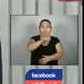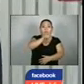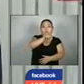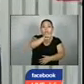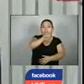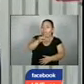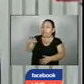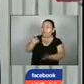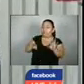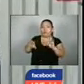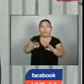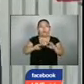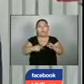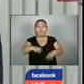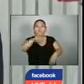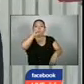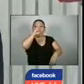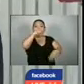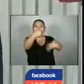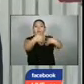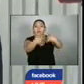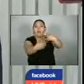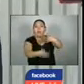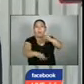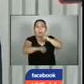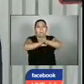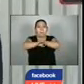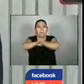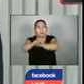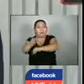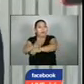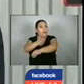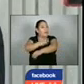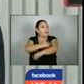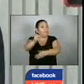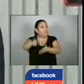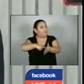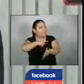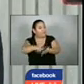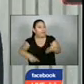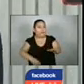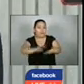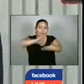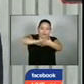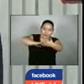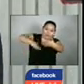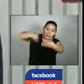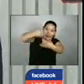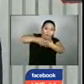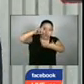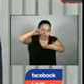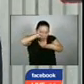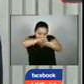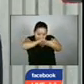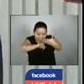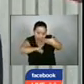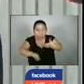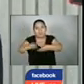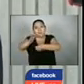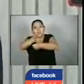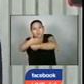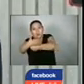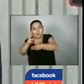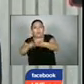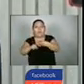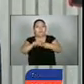de herramientas más drásticas para sancionar las campañas adelantadas, el tema del padrón electoral de los partidos políticos, el tema